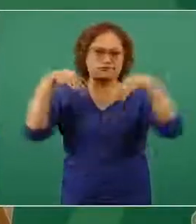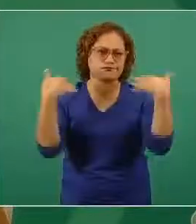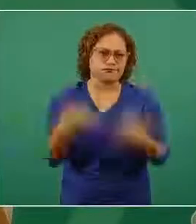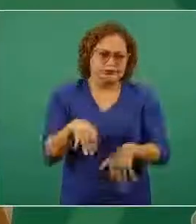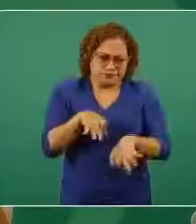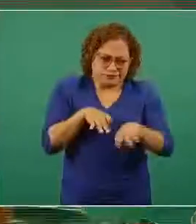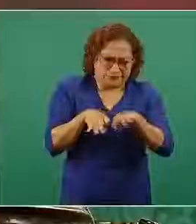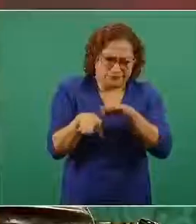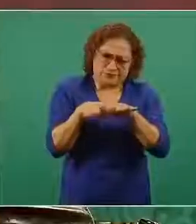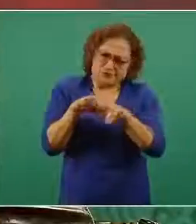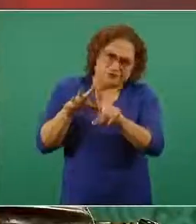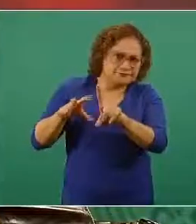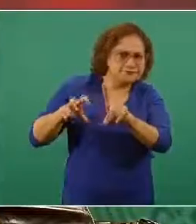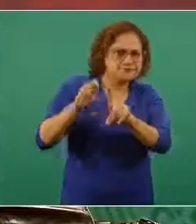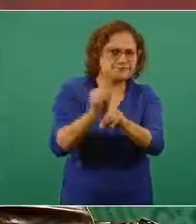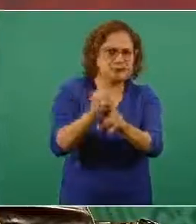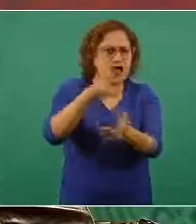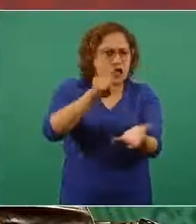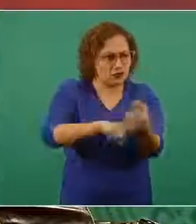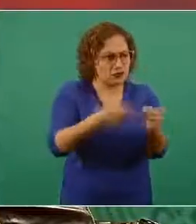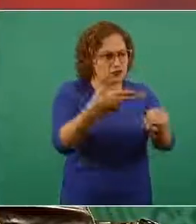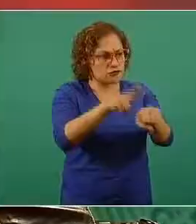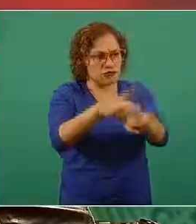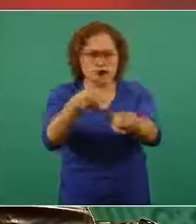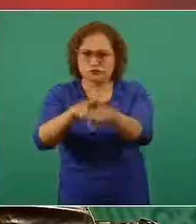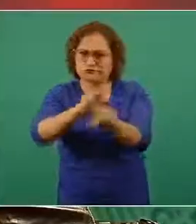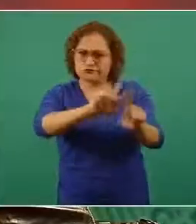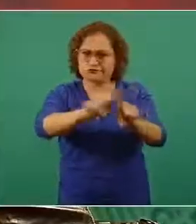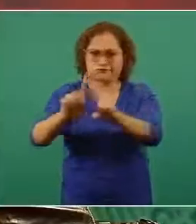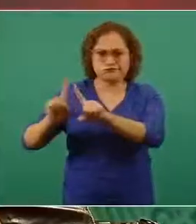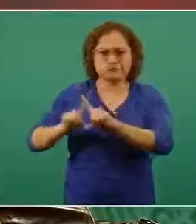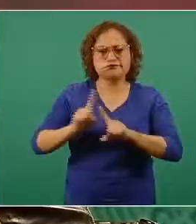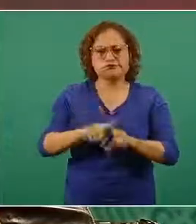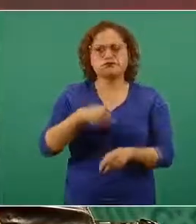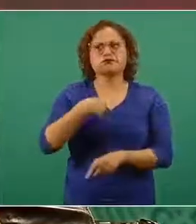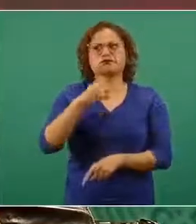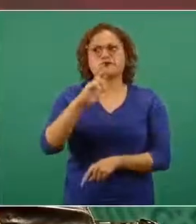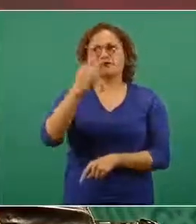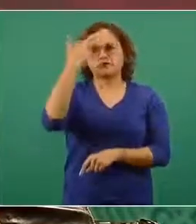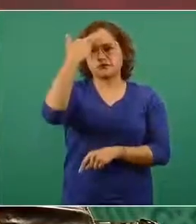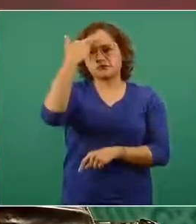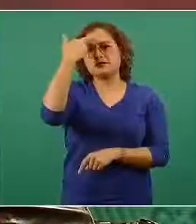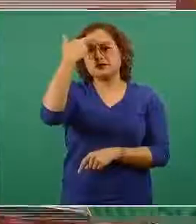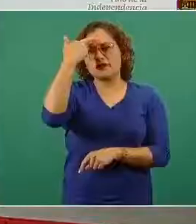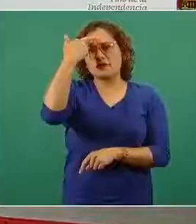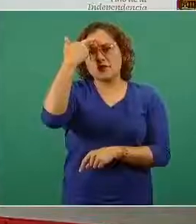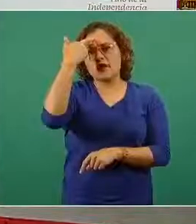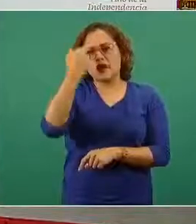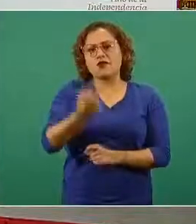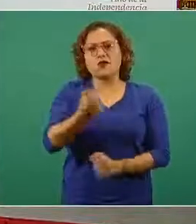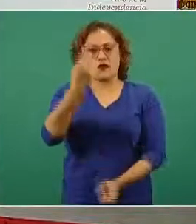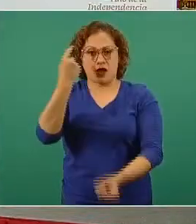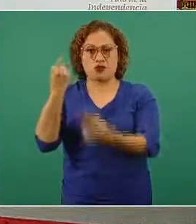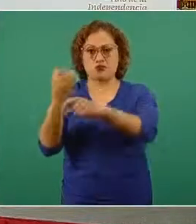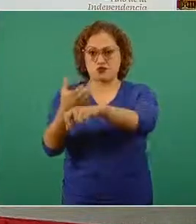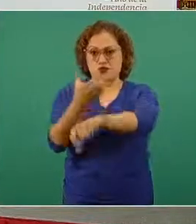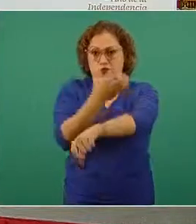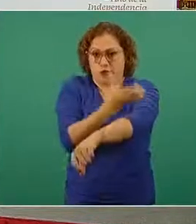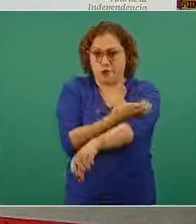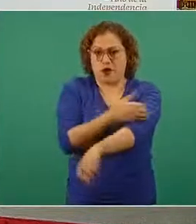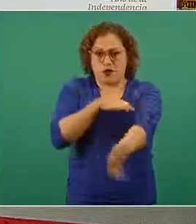de muchos hospitales y recuerdo algunos compañeros de enfermería que